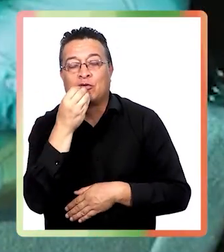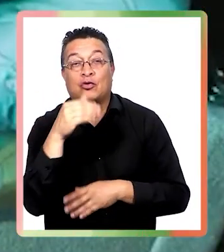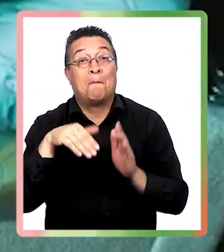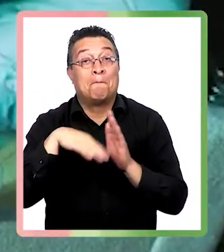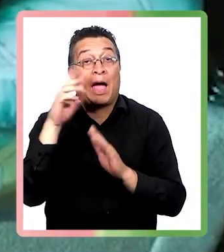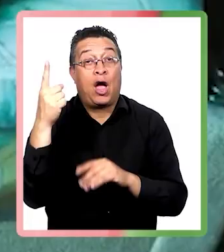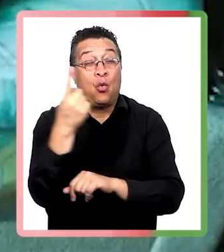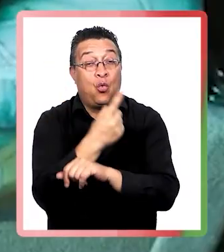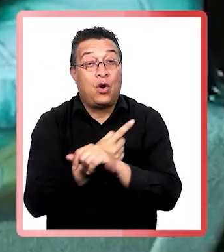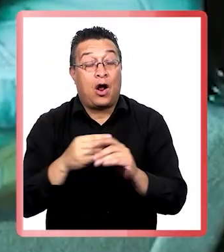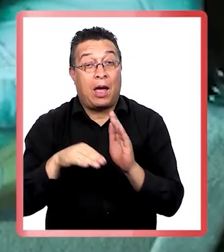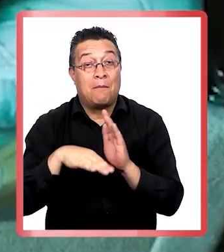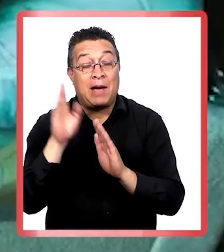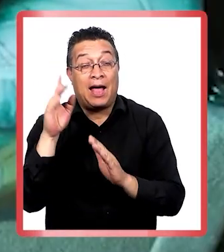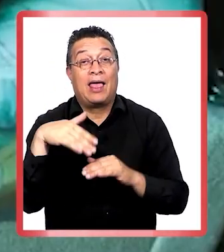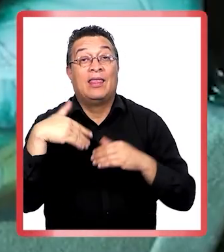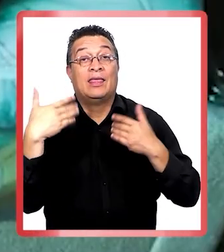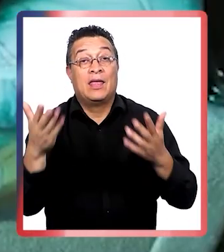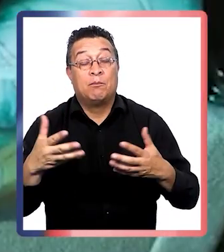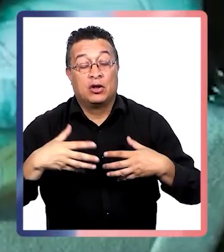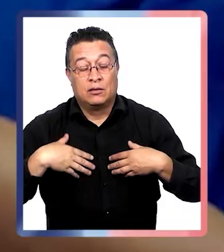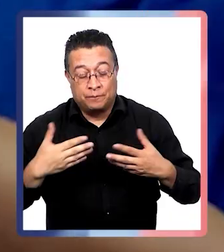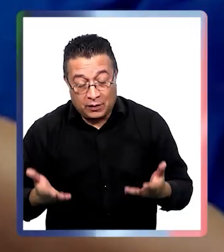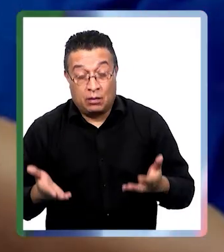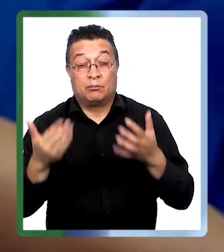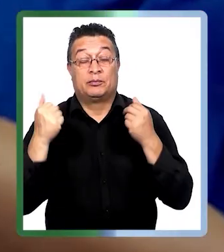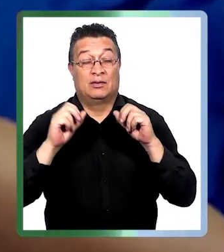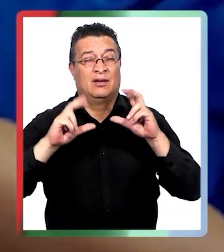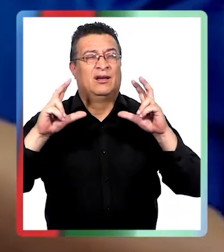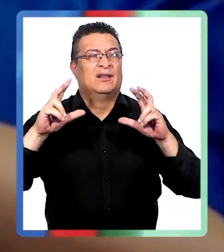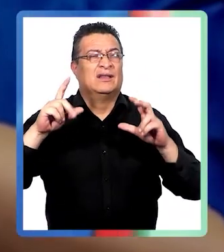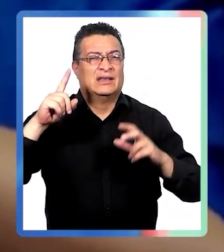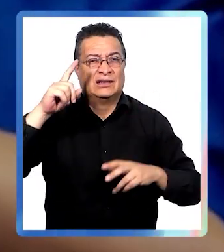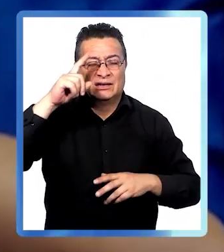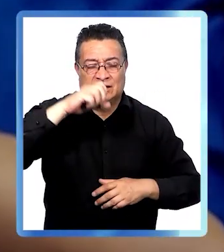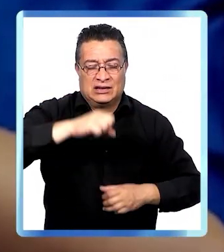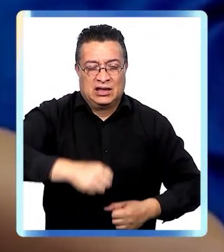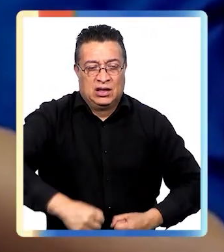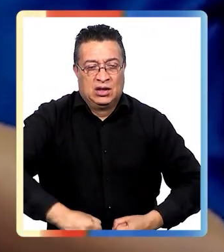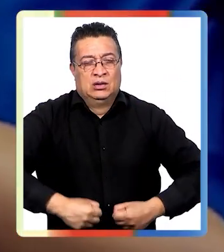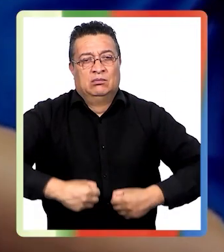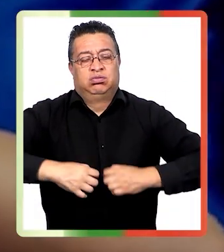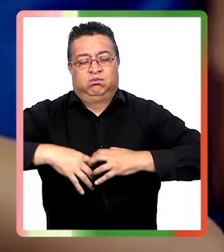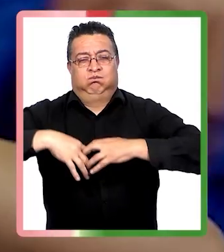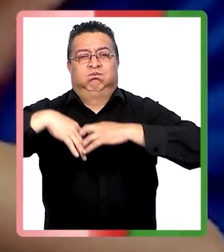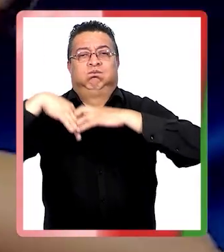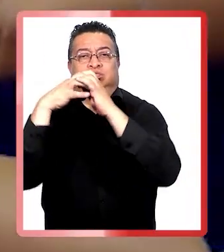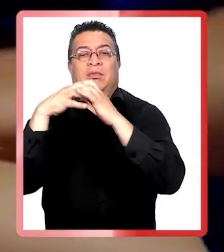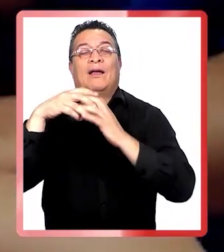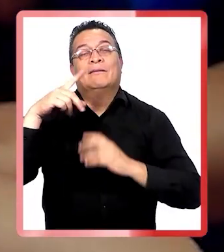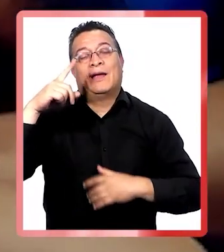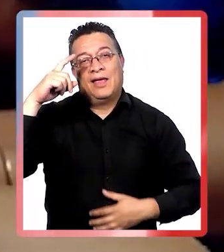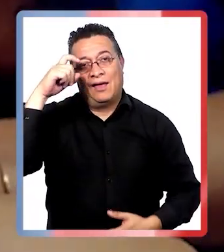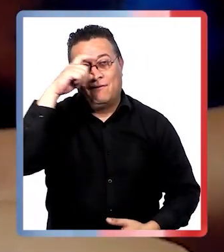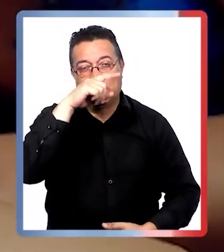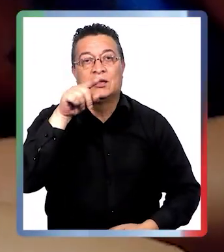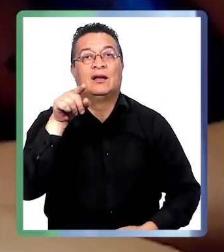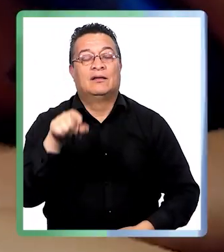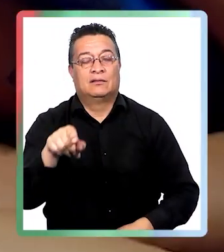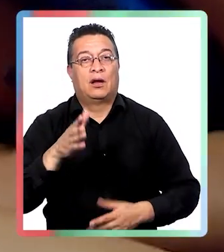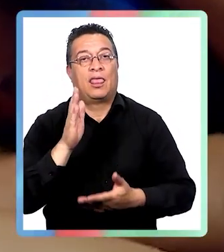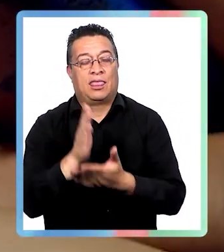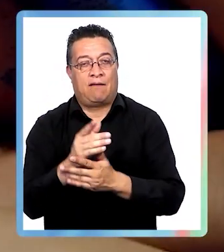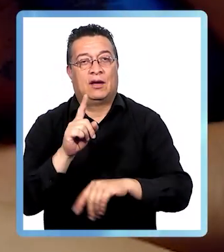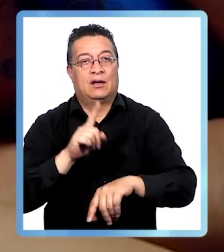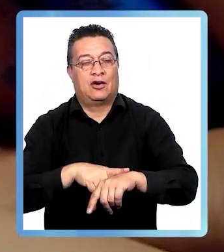ejemplo dormimos más de una hora, ya luego de eso la levantada cuesta mucho y hay un cansancio importante y después a la hora que